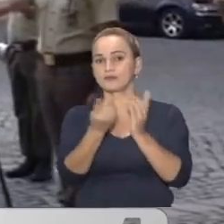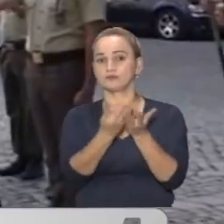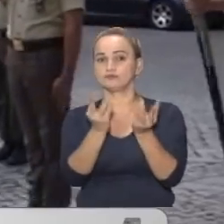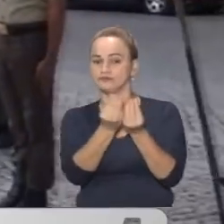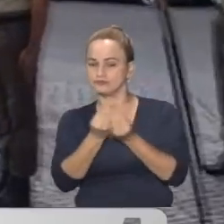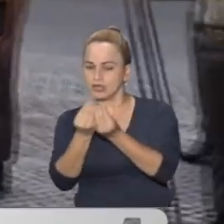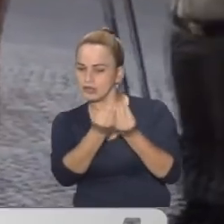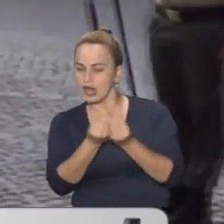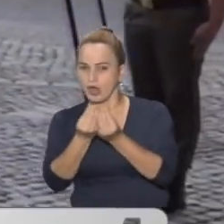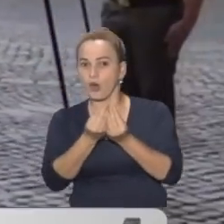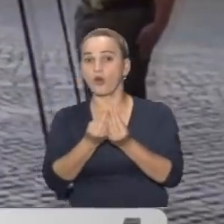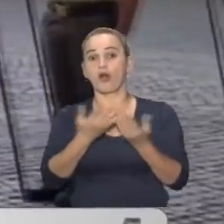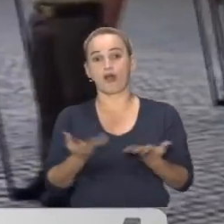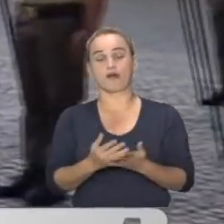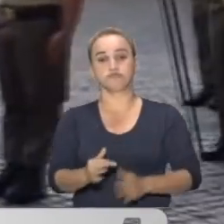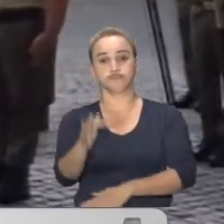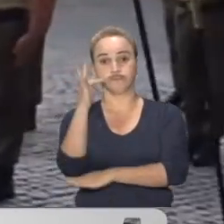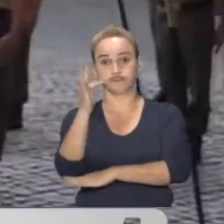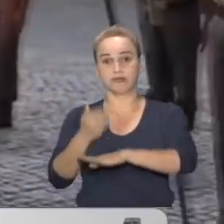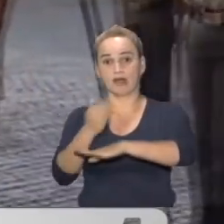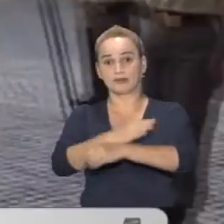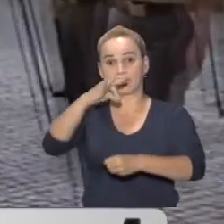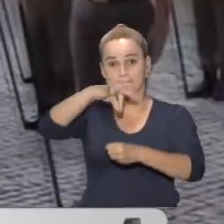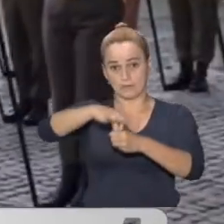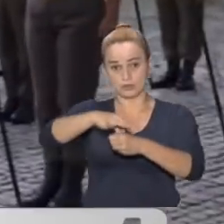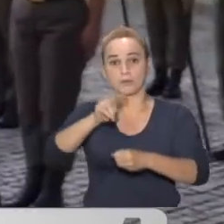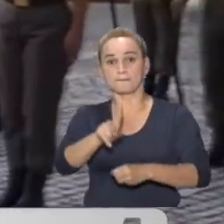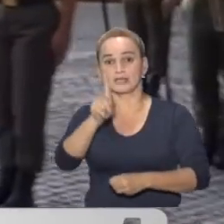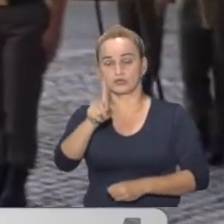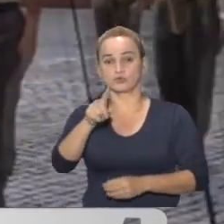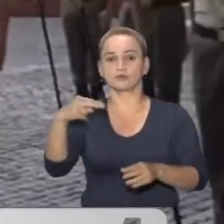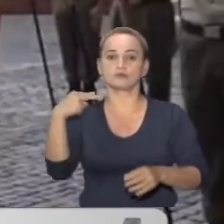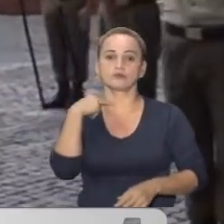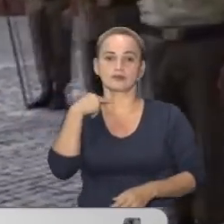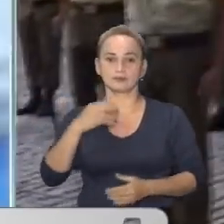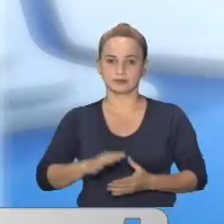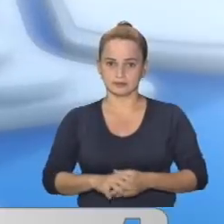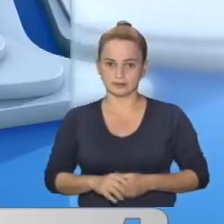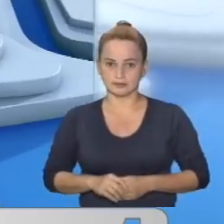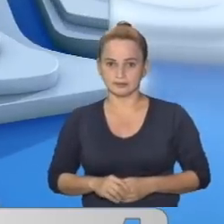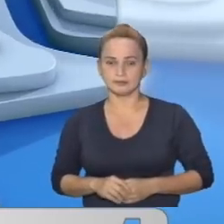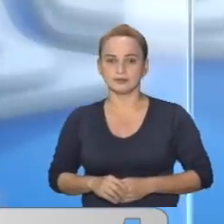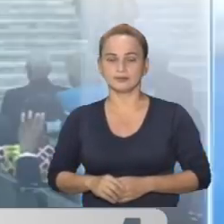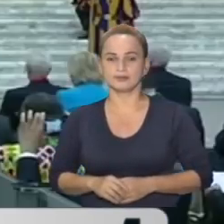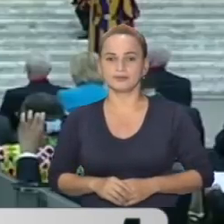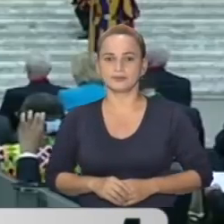que actúa como jurado antes de las elecciones del próximo 21 de noviembre.